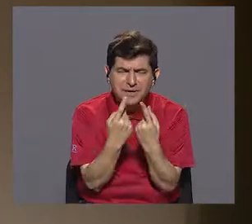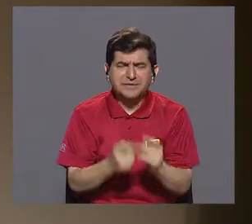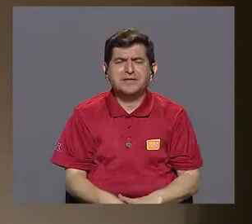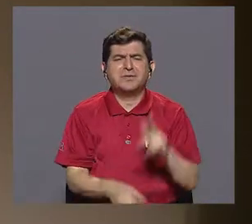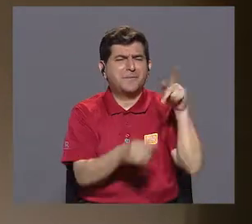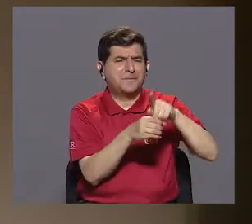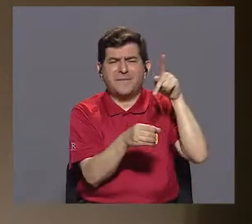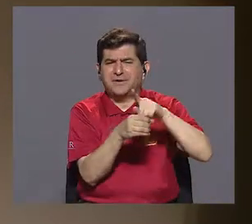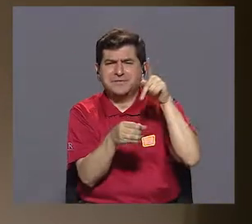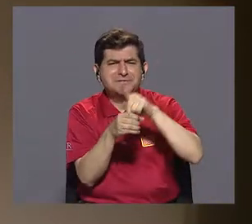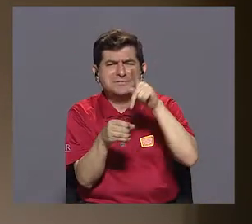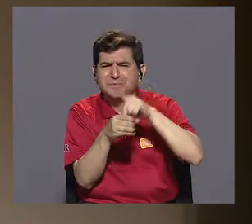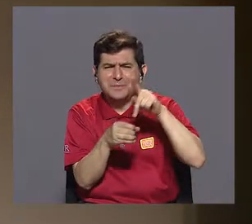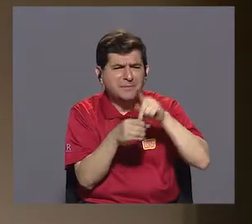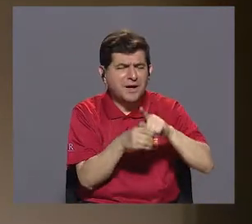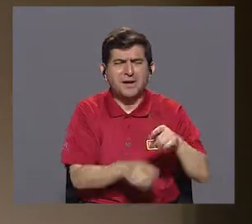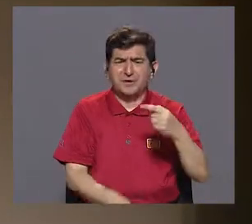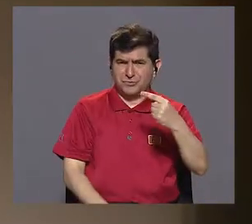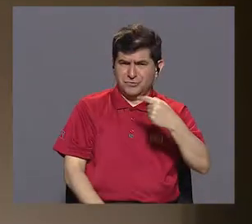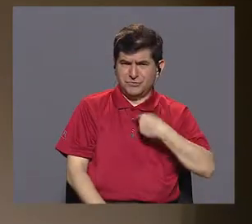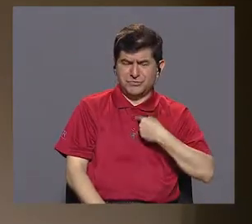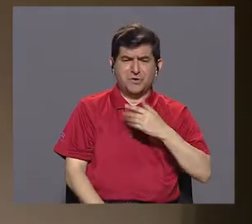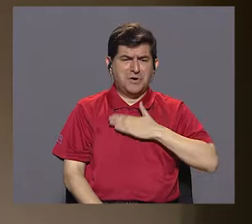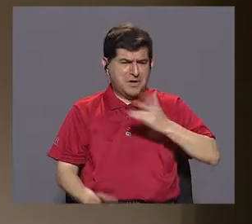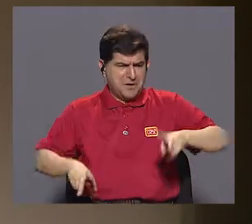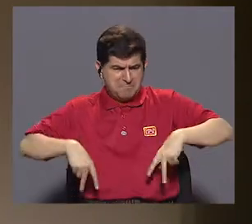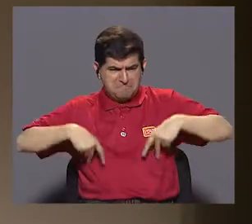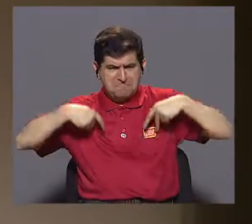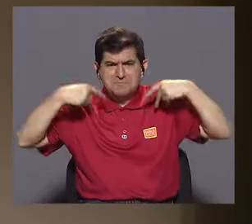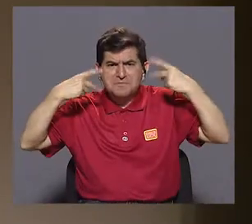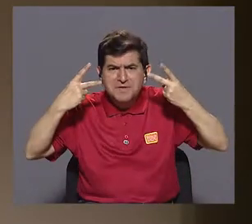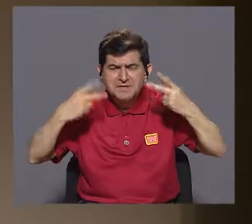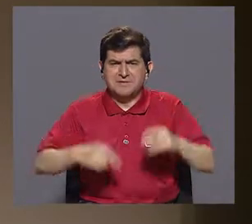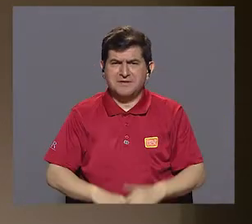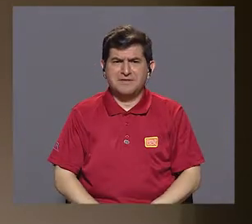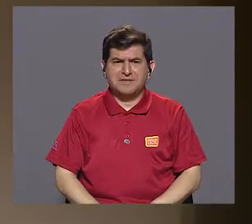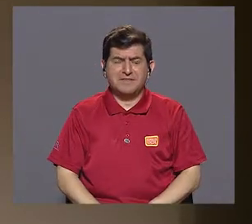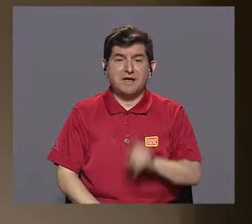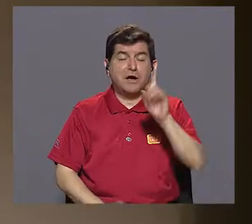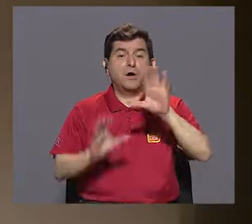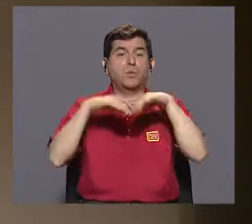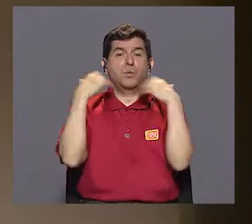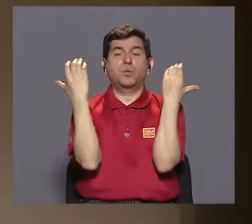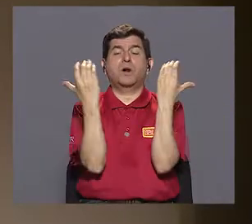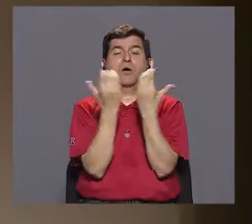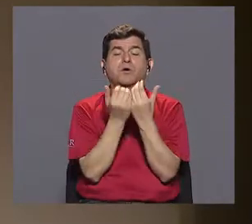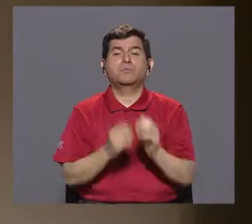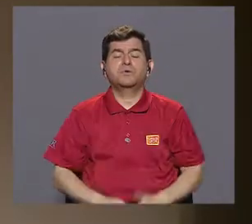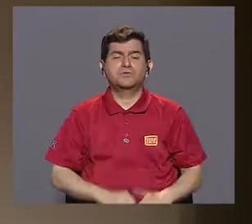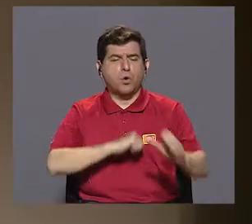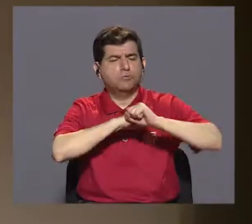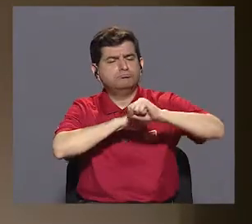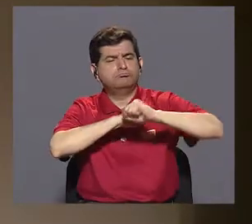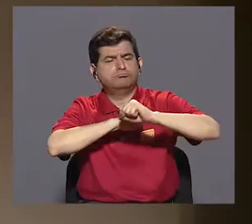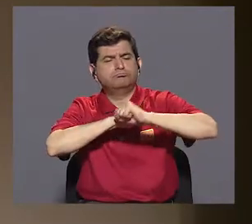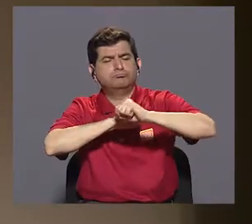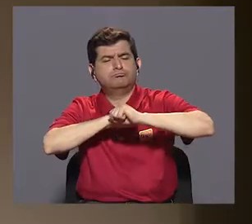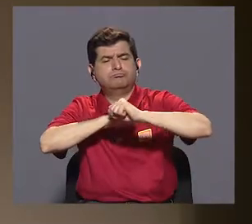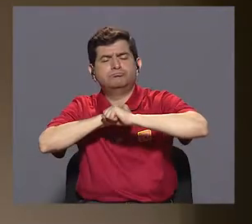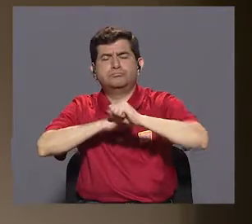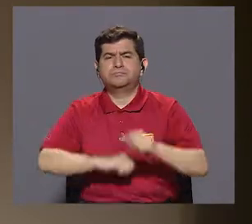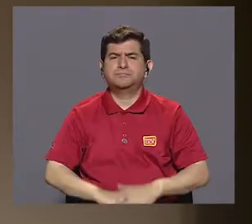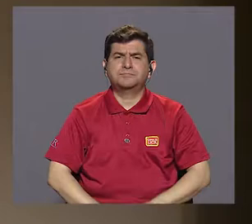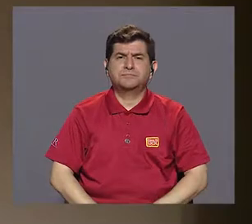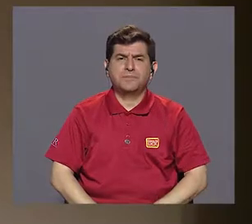el partido y participé durante mi vida en una comisión de